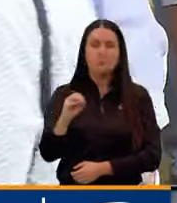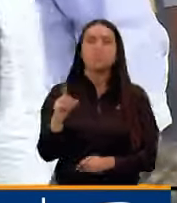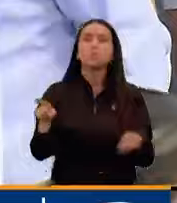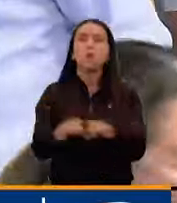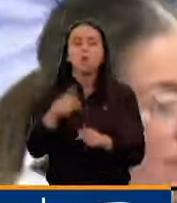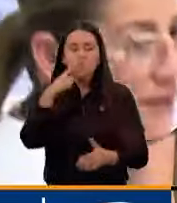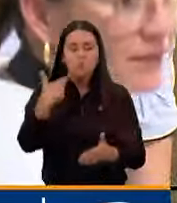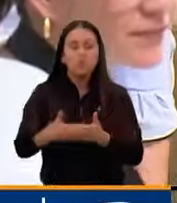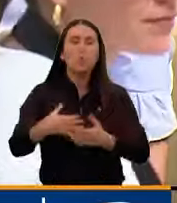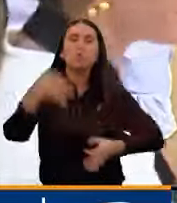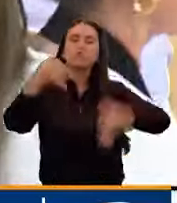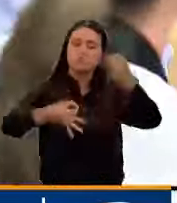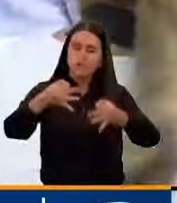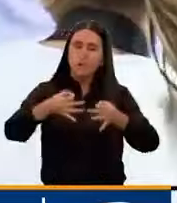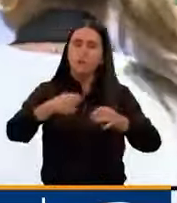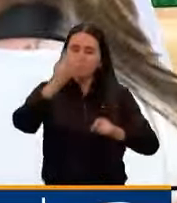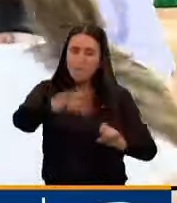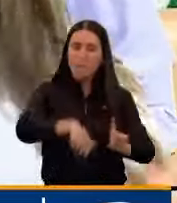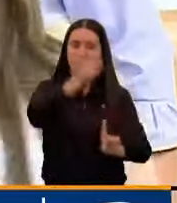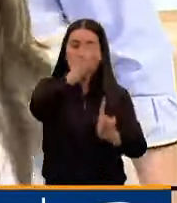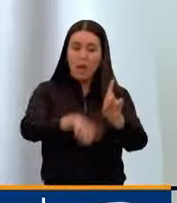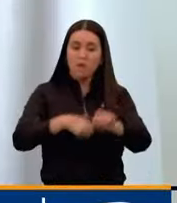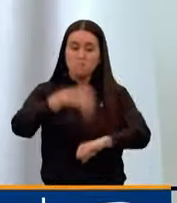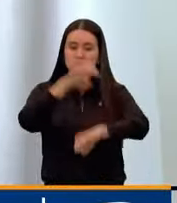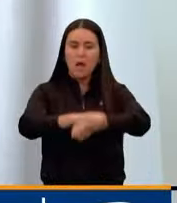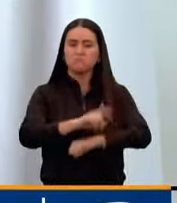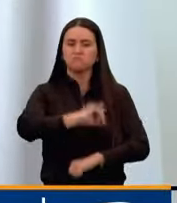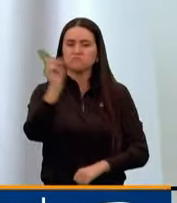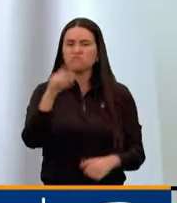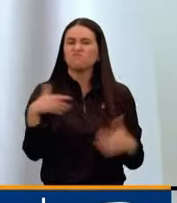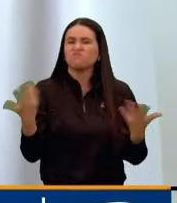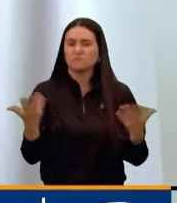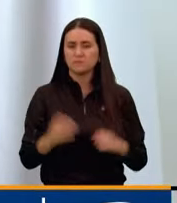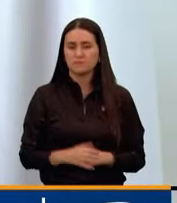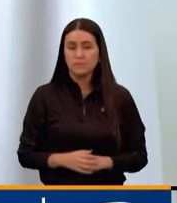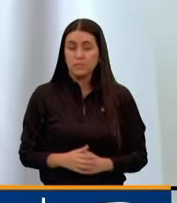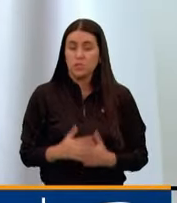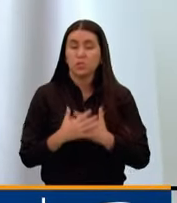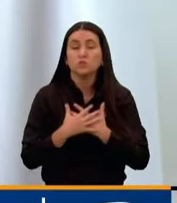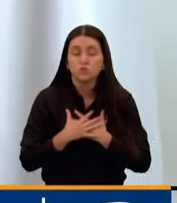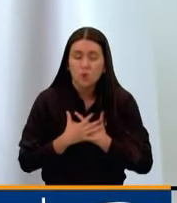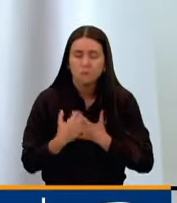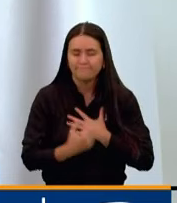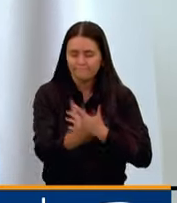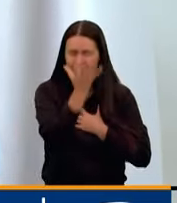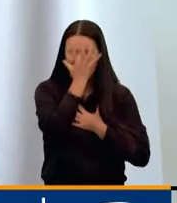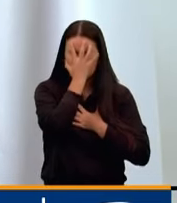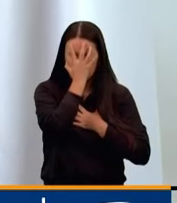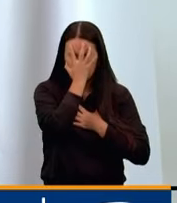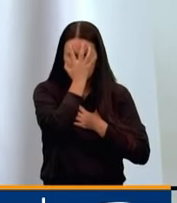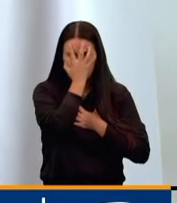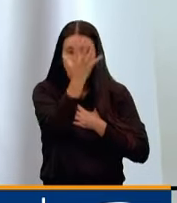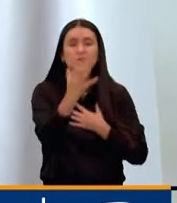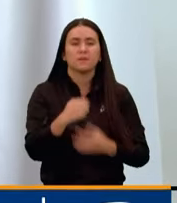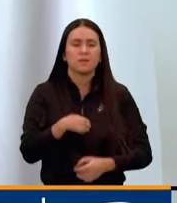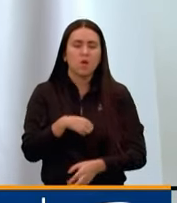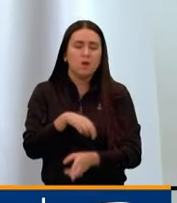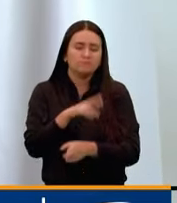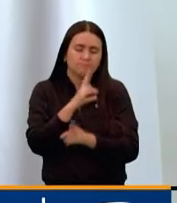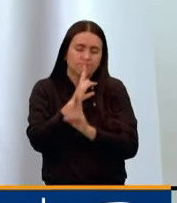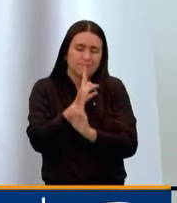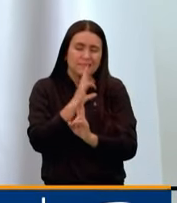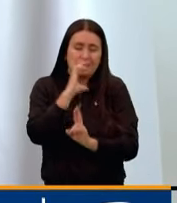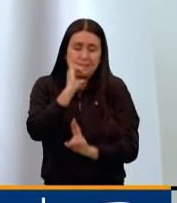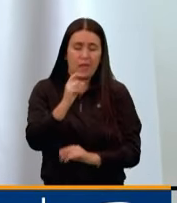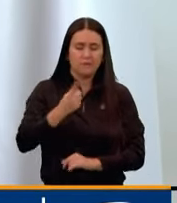política para privar a una persona de su libertad. Con vergüenza debo reconocer que incurrimos en una práctica